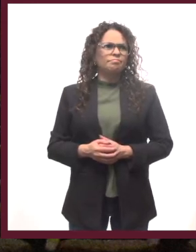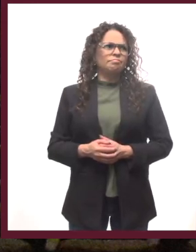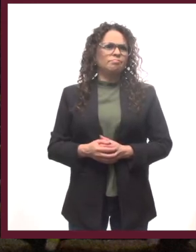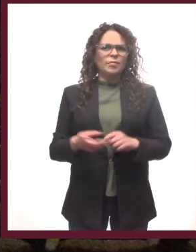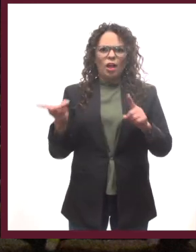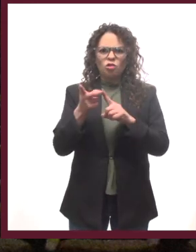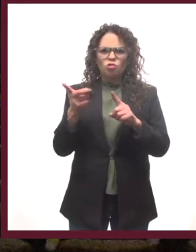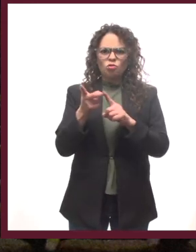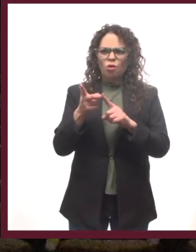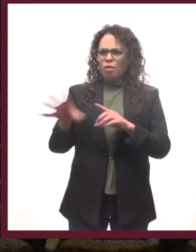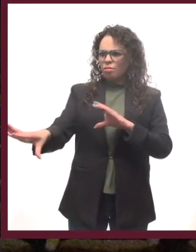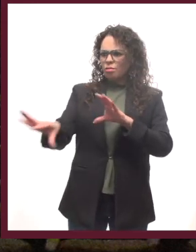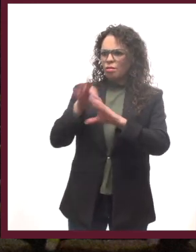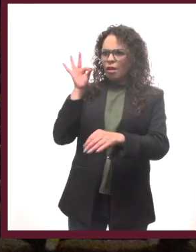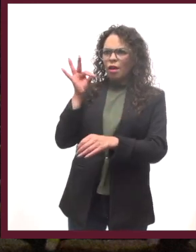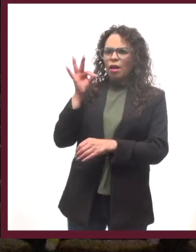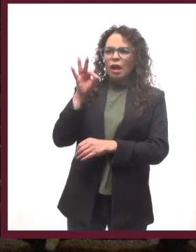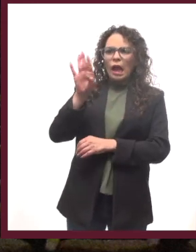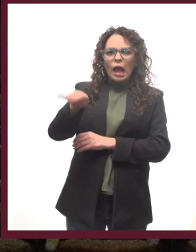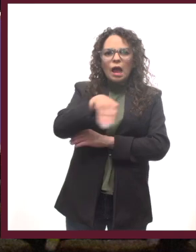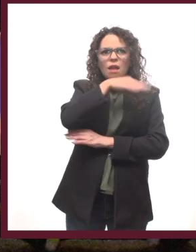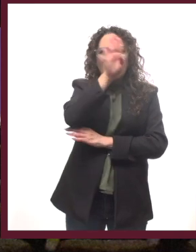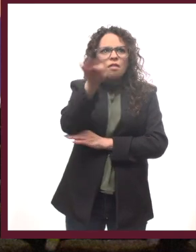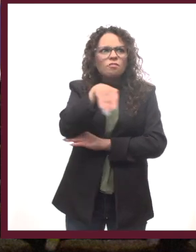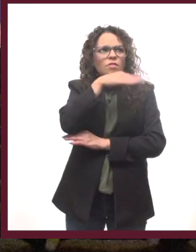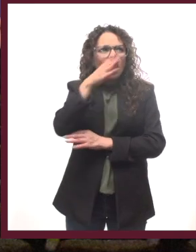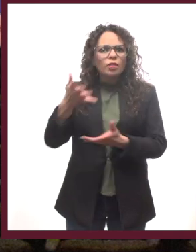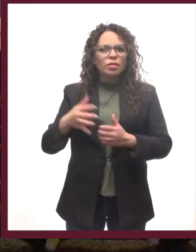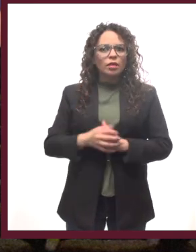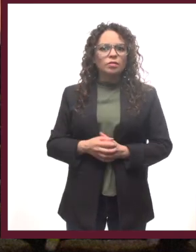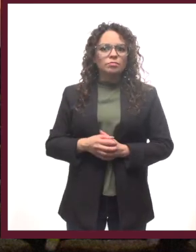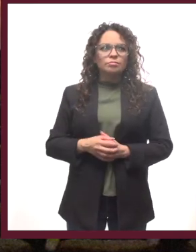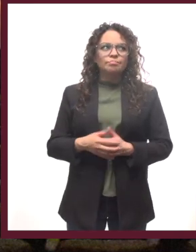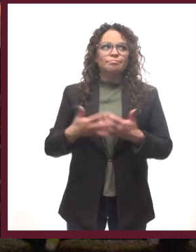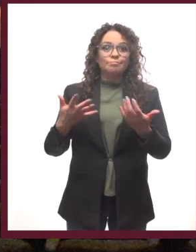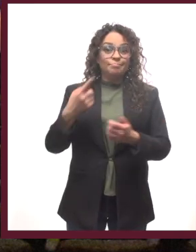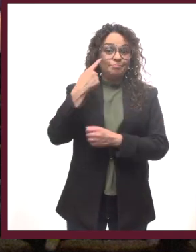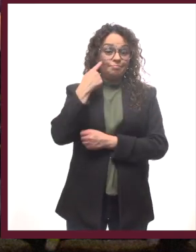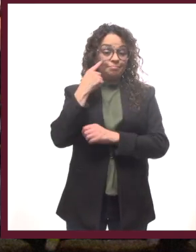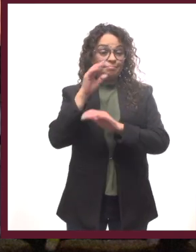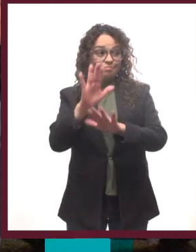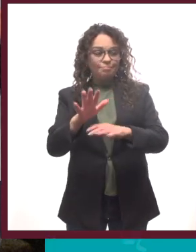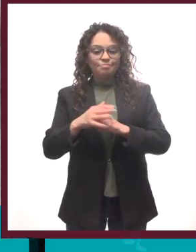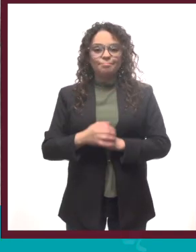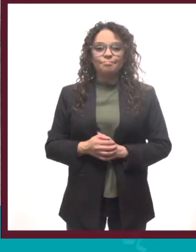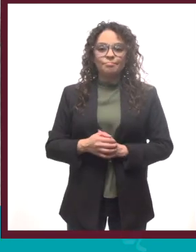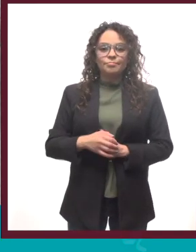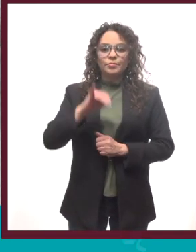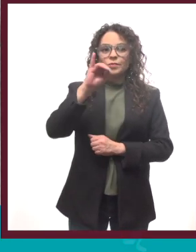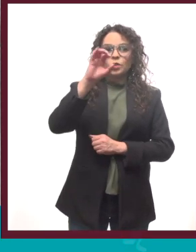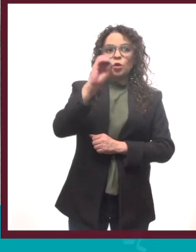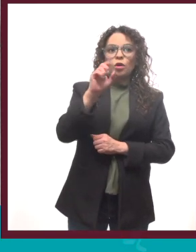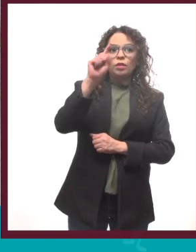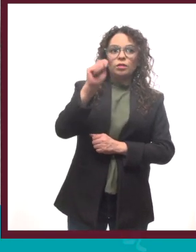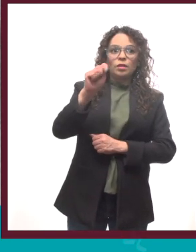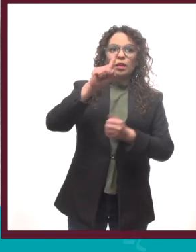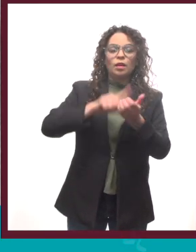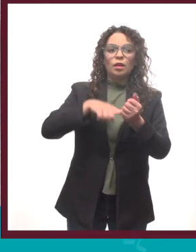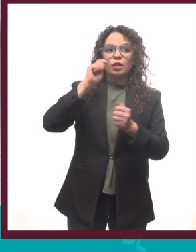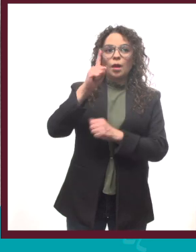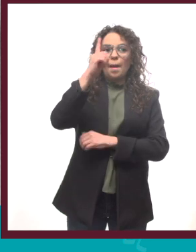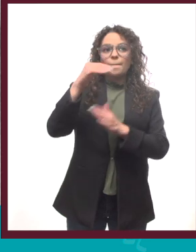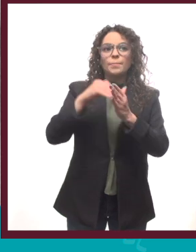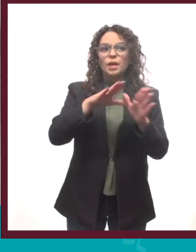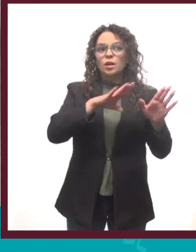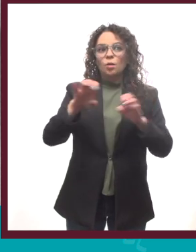¿Y de dónde vamos a sacar un elefante? De aquí arriba. El corto experimental La Jetée o